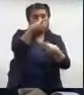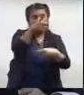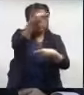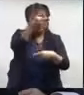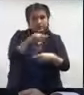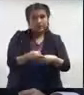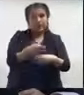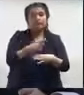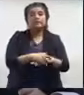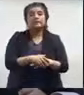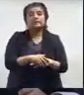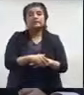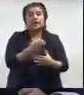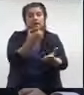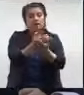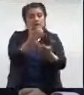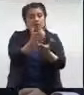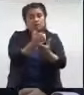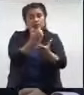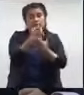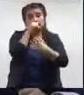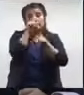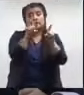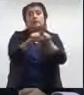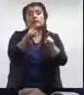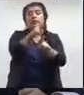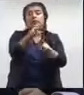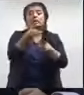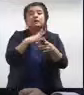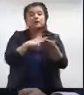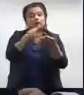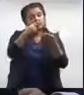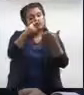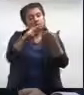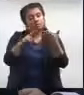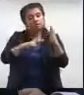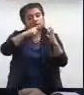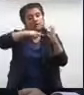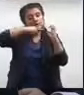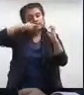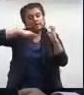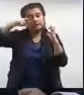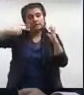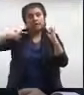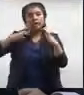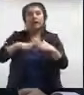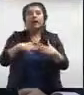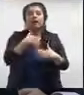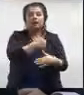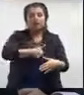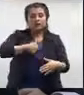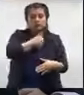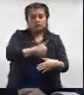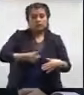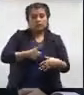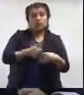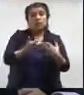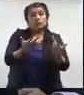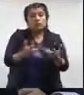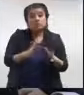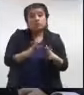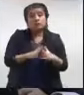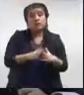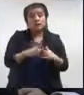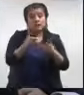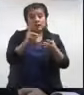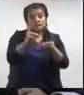correspondencia, documentos y expedientes, así como de llevar los registros estadísticos del comportamiento de la producción de